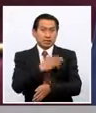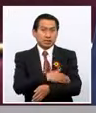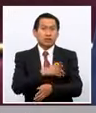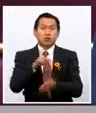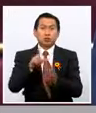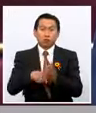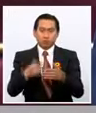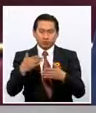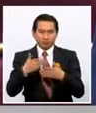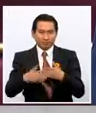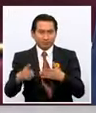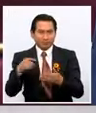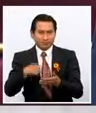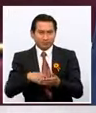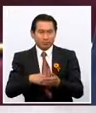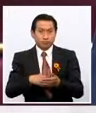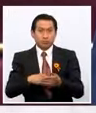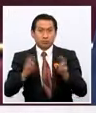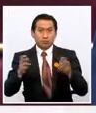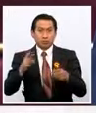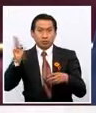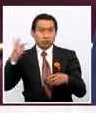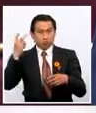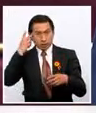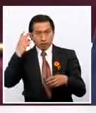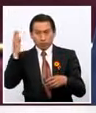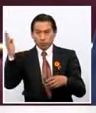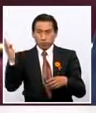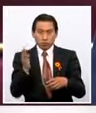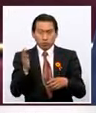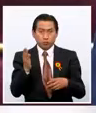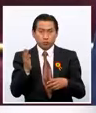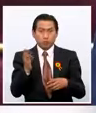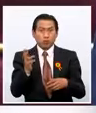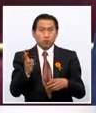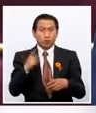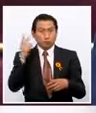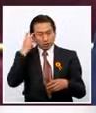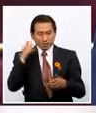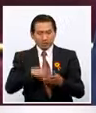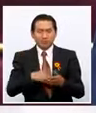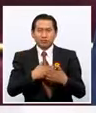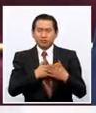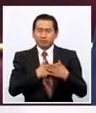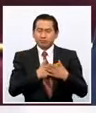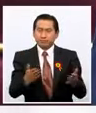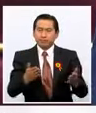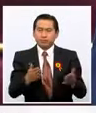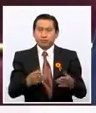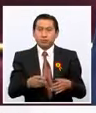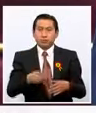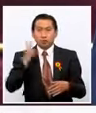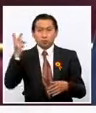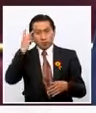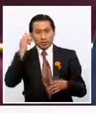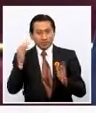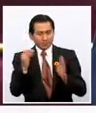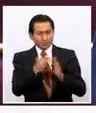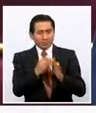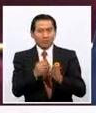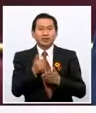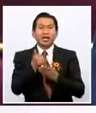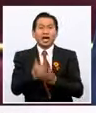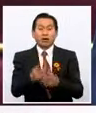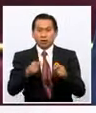después en las políticas de bonos en las políticas de solidaridad y en las políticas de ayuda en